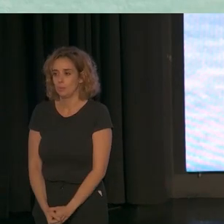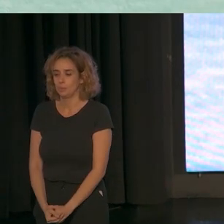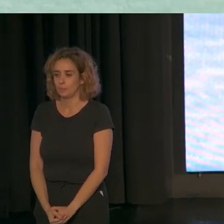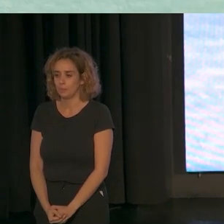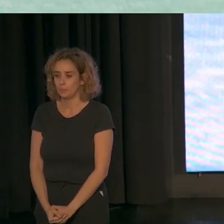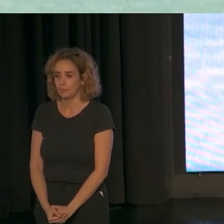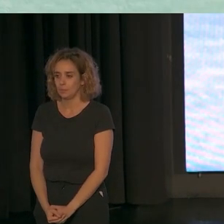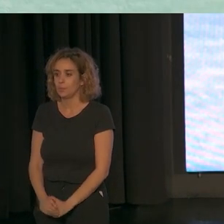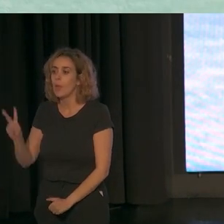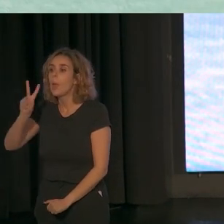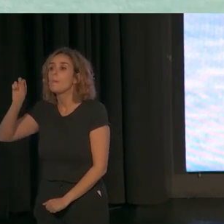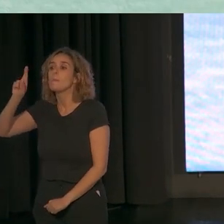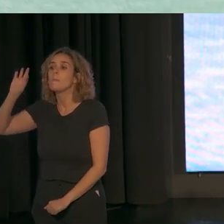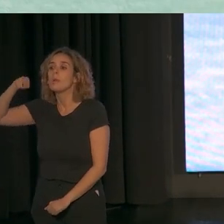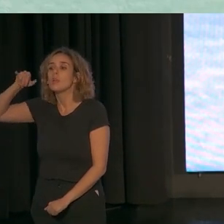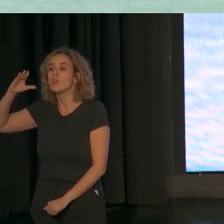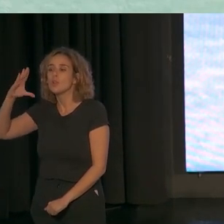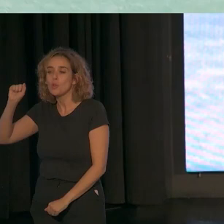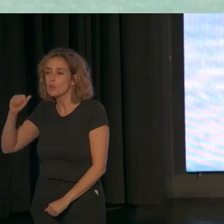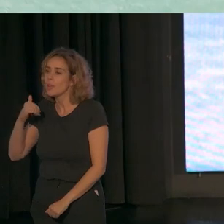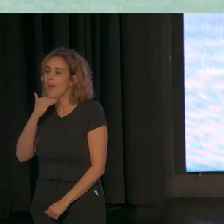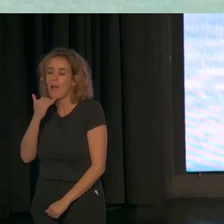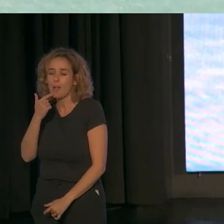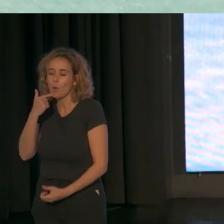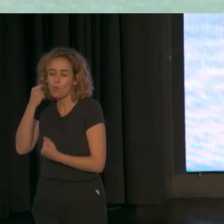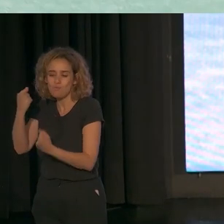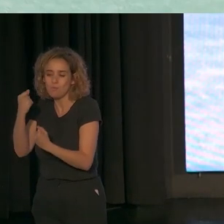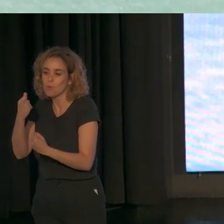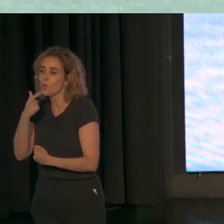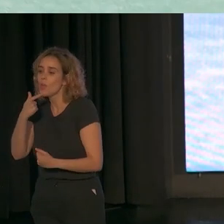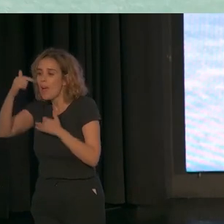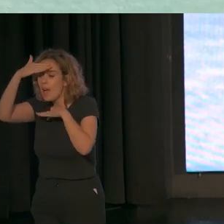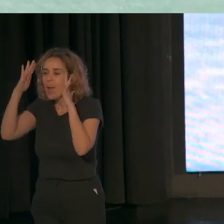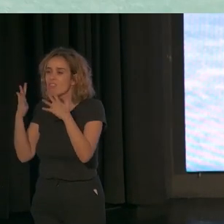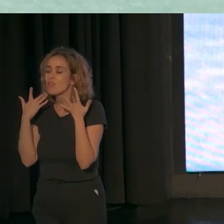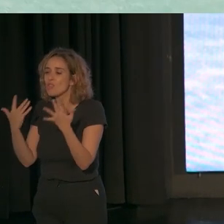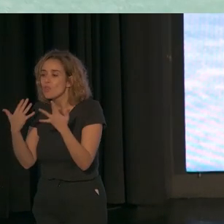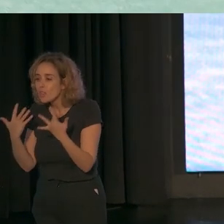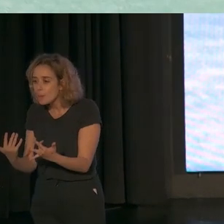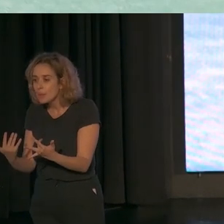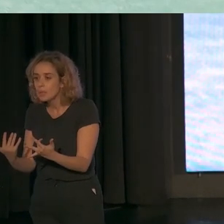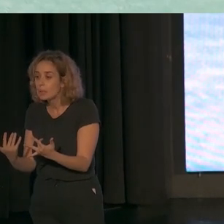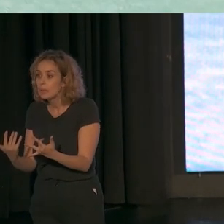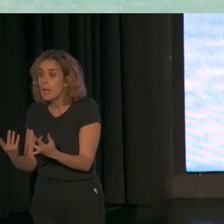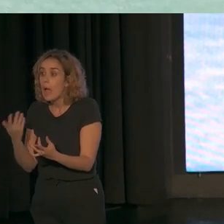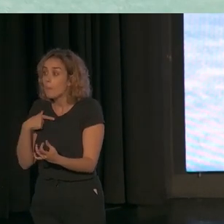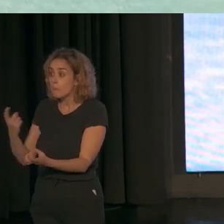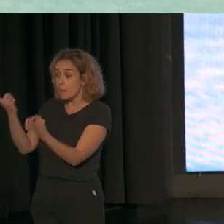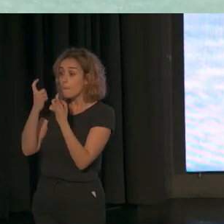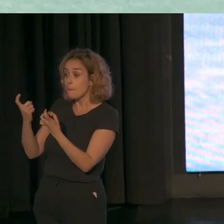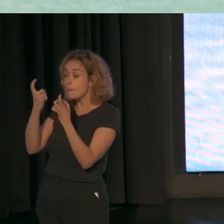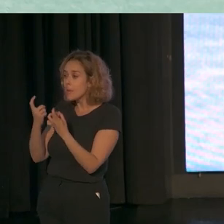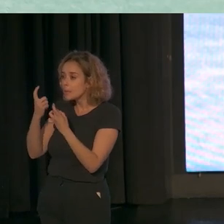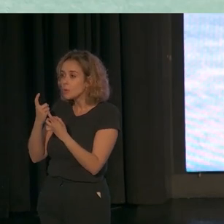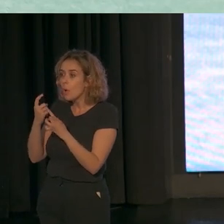futuro Verónica ha dicho algo muy potente y ha dicho la atención temprana vino a enseñarnos a